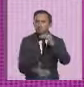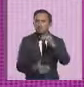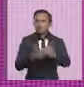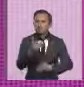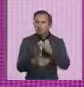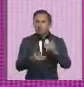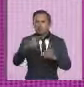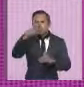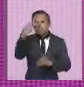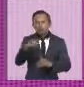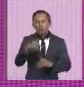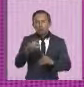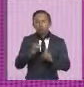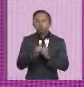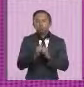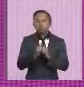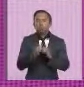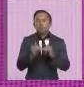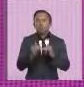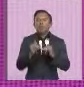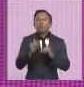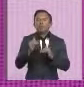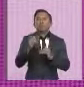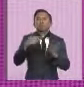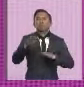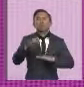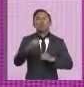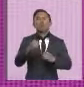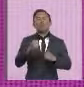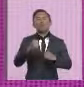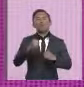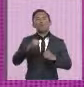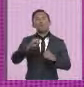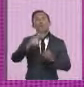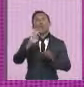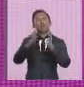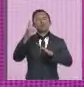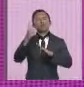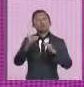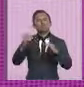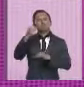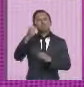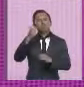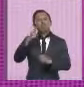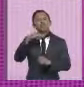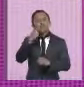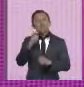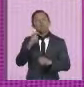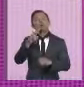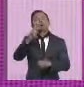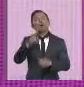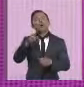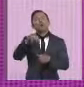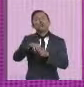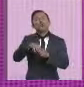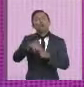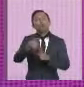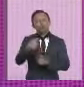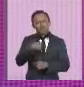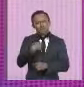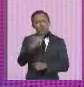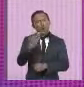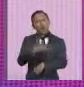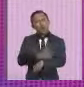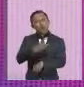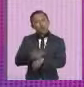potencia, en un México incluyente. Vota por una alternativa honesta. El voto solo le es útil a